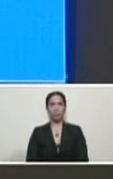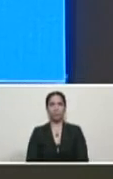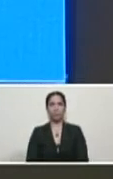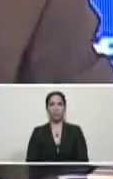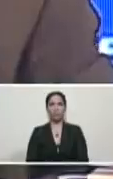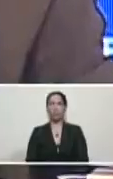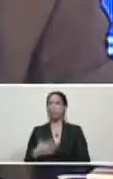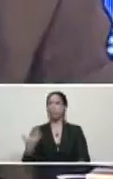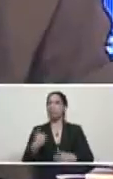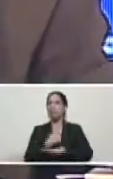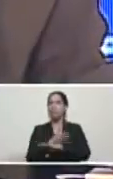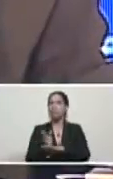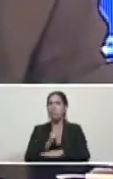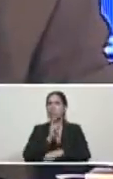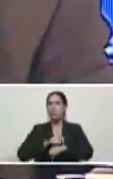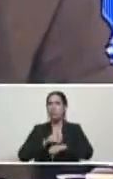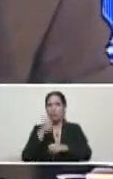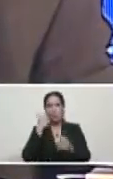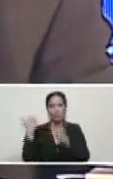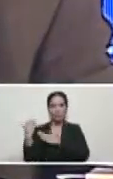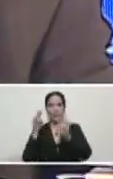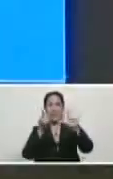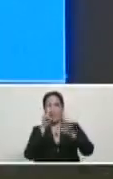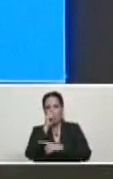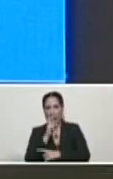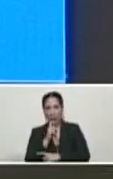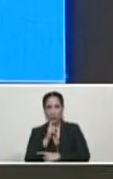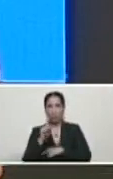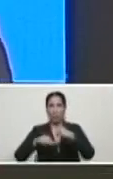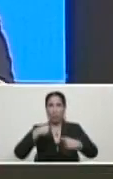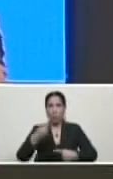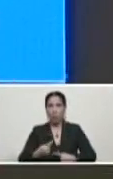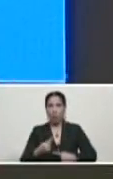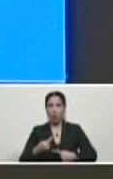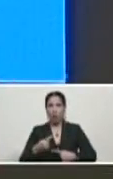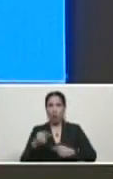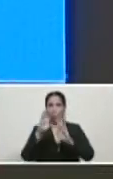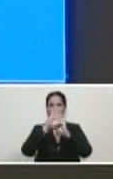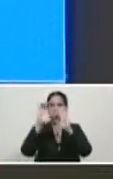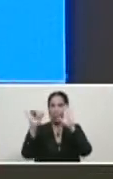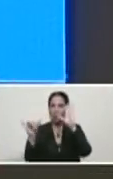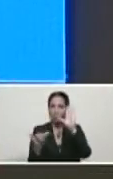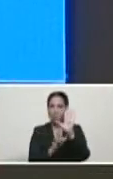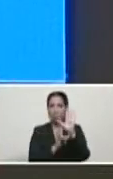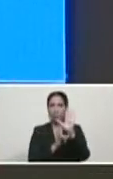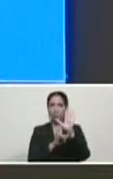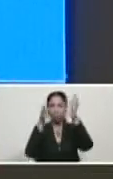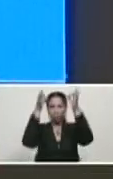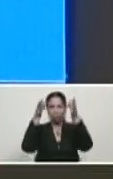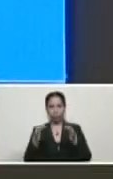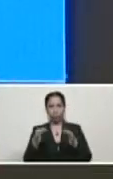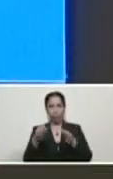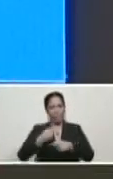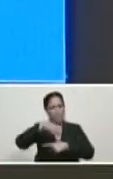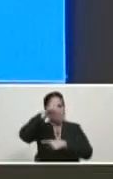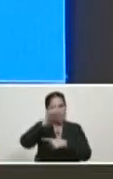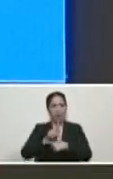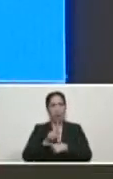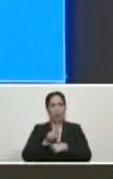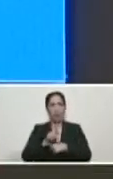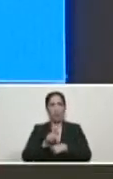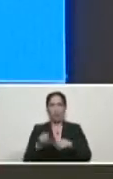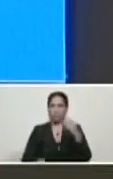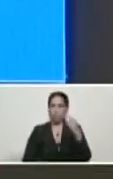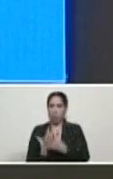habían transcurrido 7 años de la constituyente originaria, primaria,